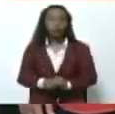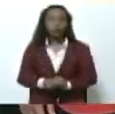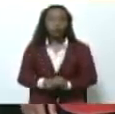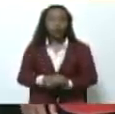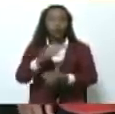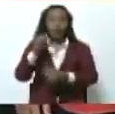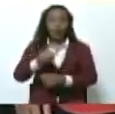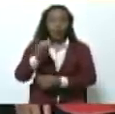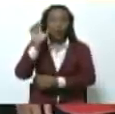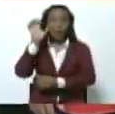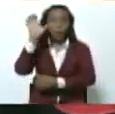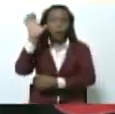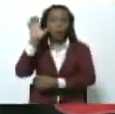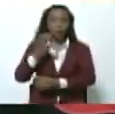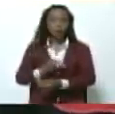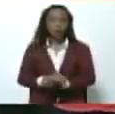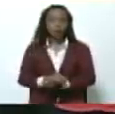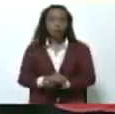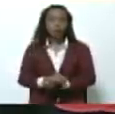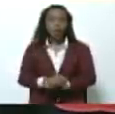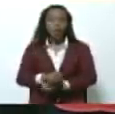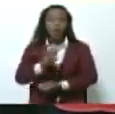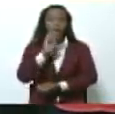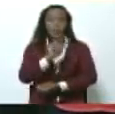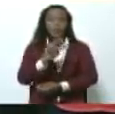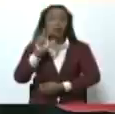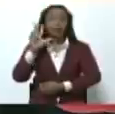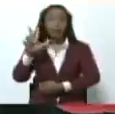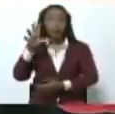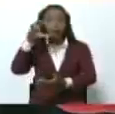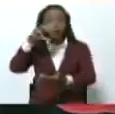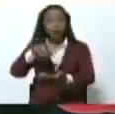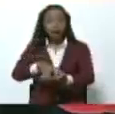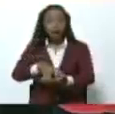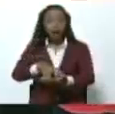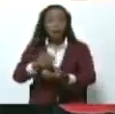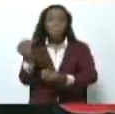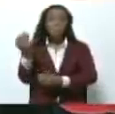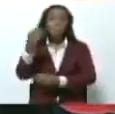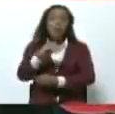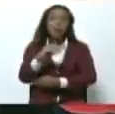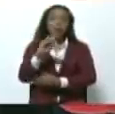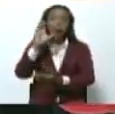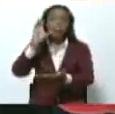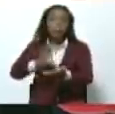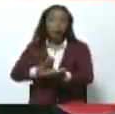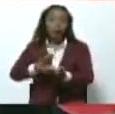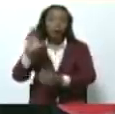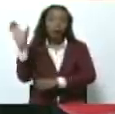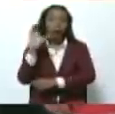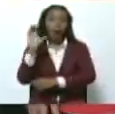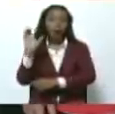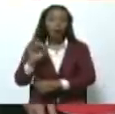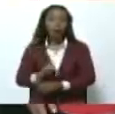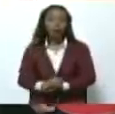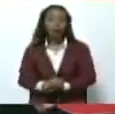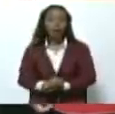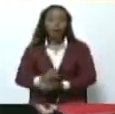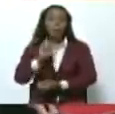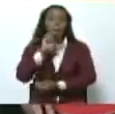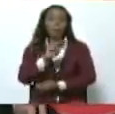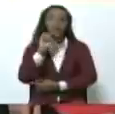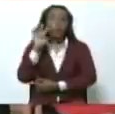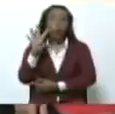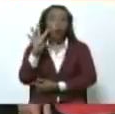del país. Los 23 estados más la capital Caracas,